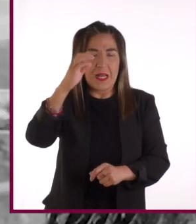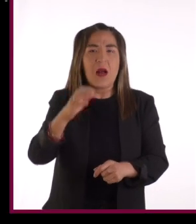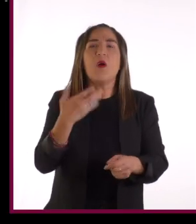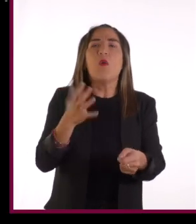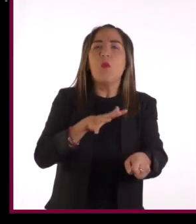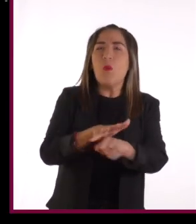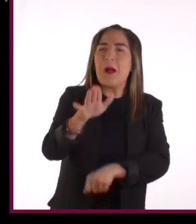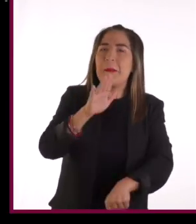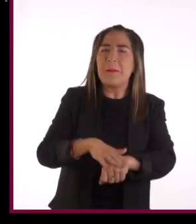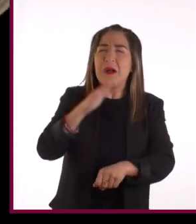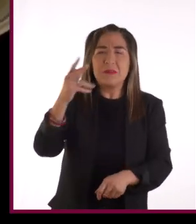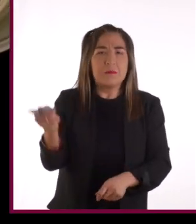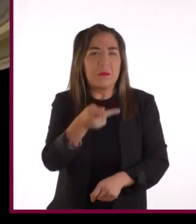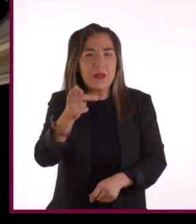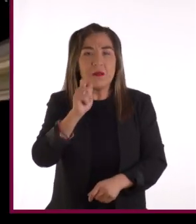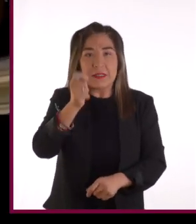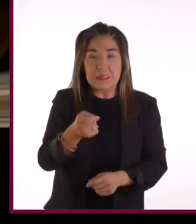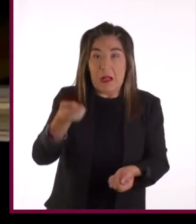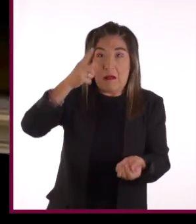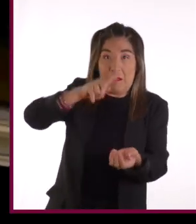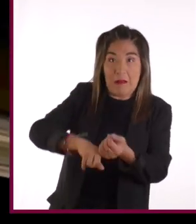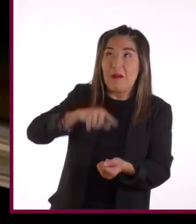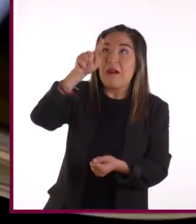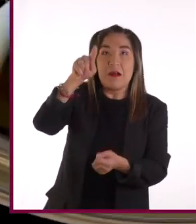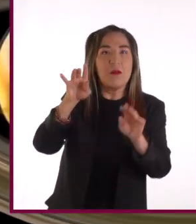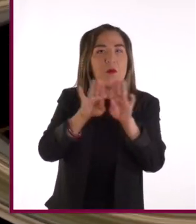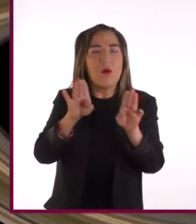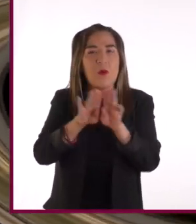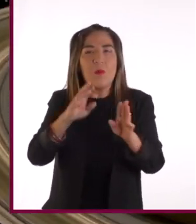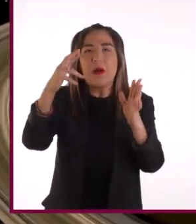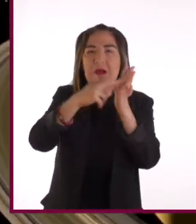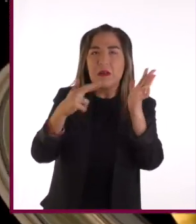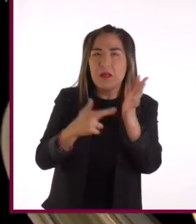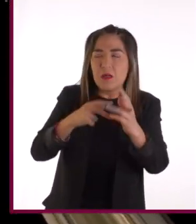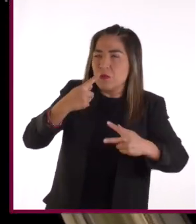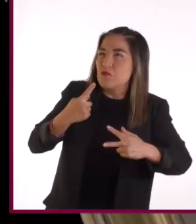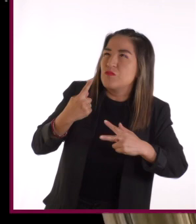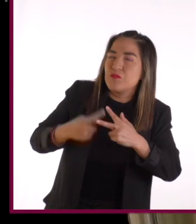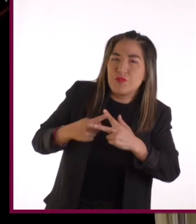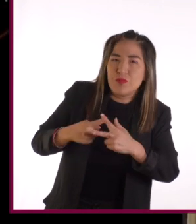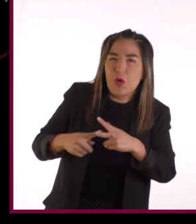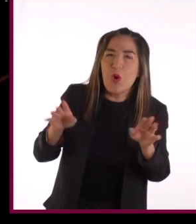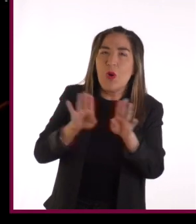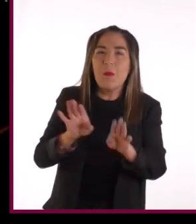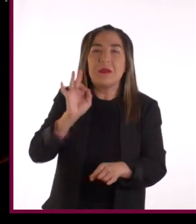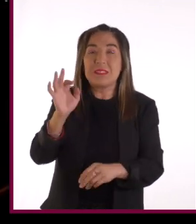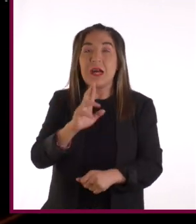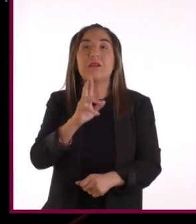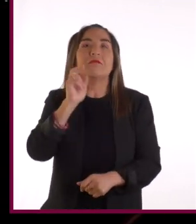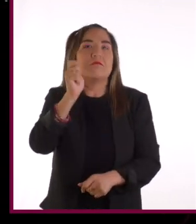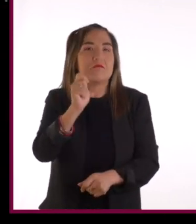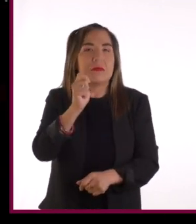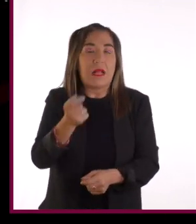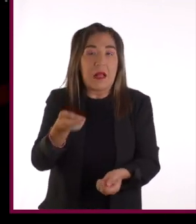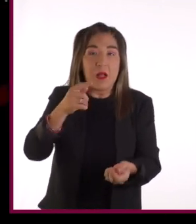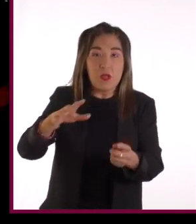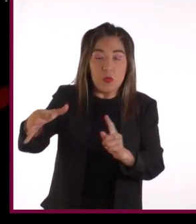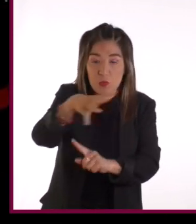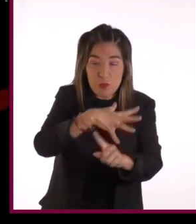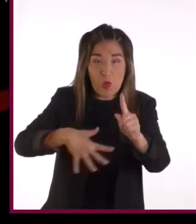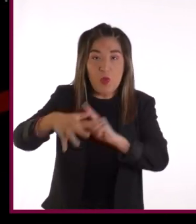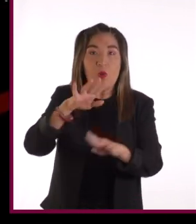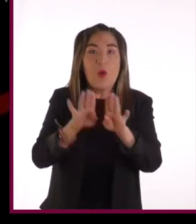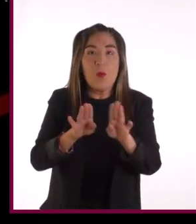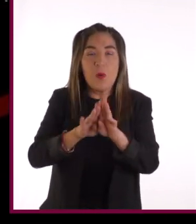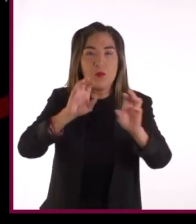ciencia. Una de las cuestiones que se planteó fue saber si existe una regla que puede ser calculada y que sea responsable de